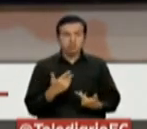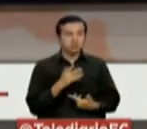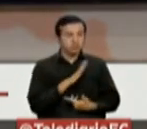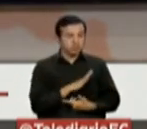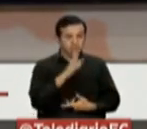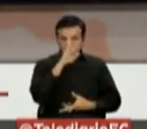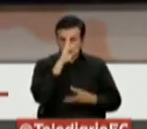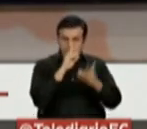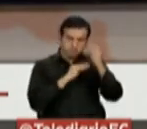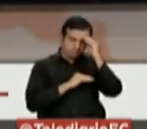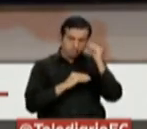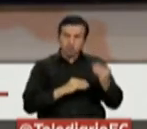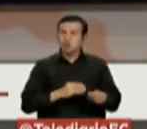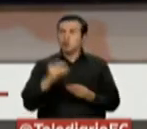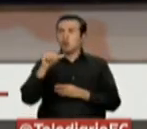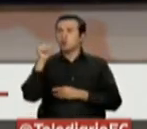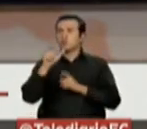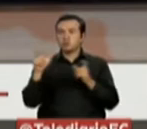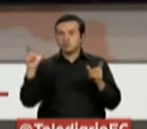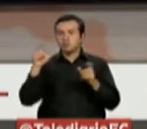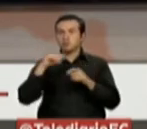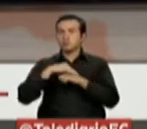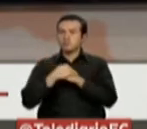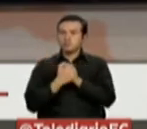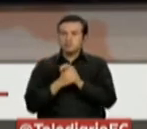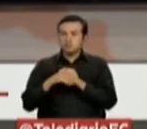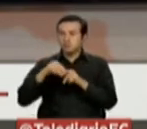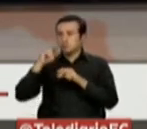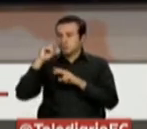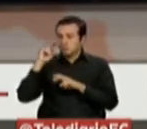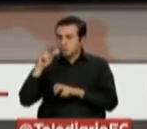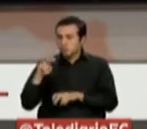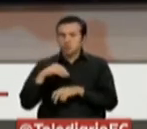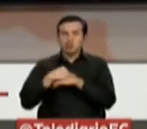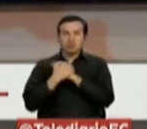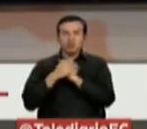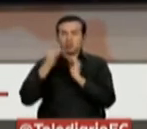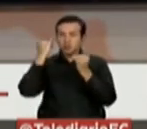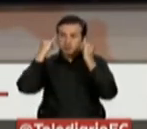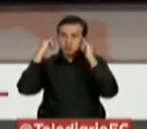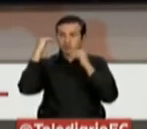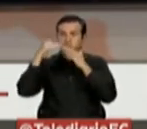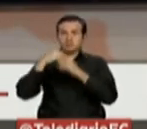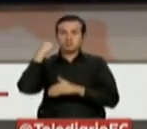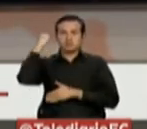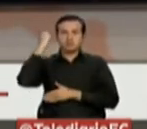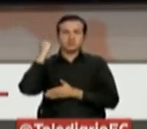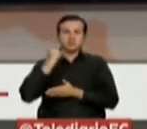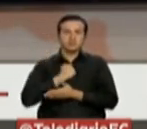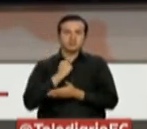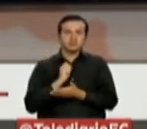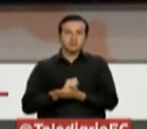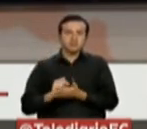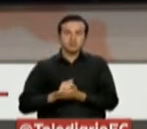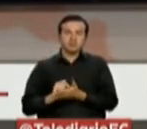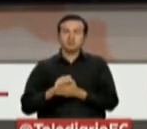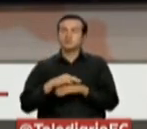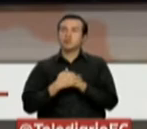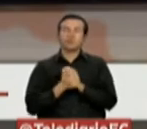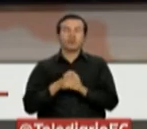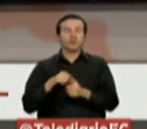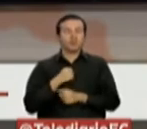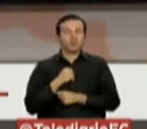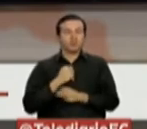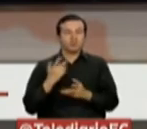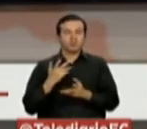estos conocimientos para que otras personas puedan generar investigación, innovación y luego derechos de propiedad intelectual. Estos derechos de propiedad